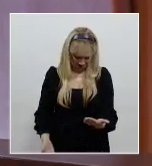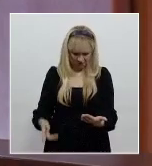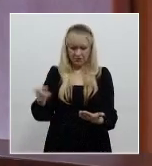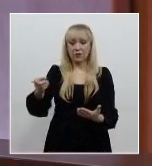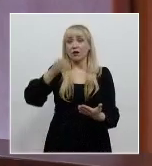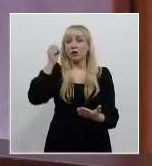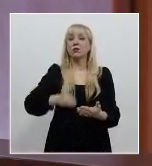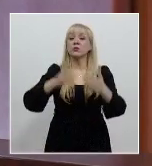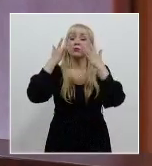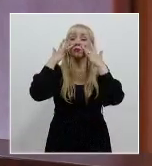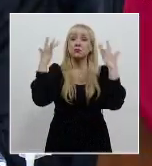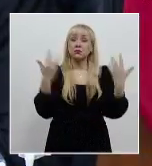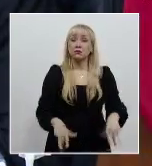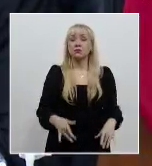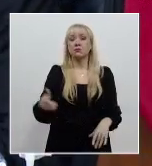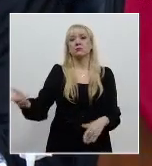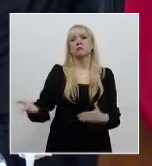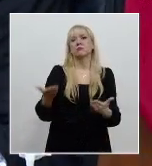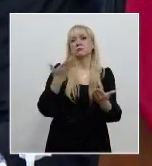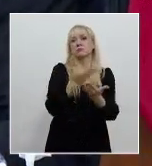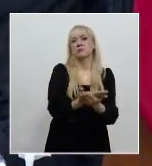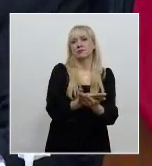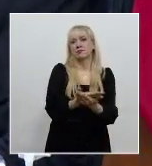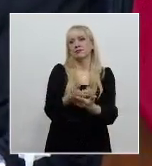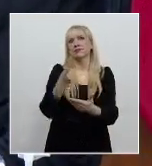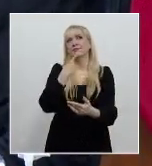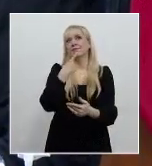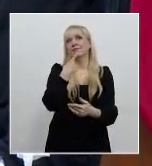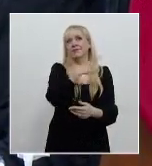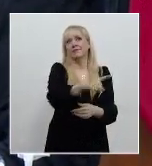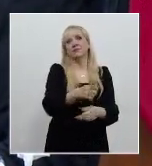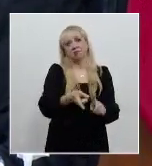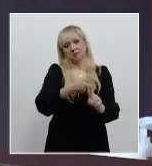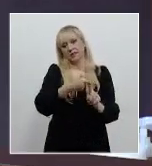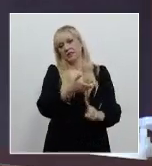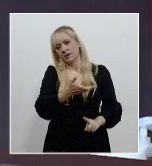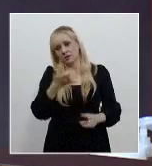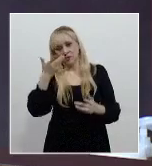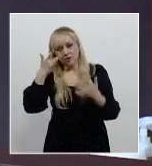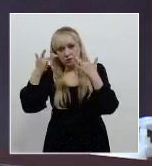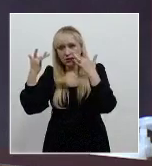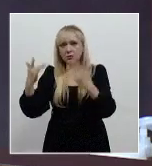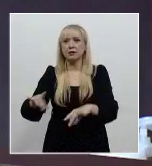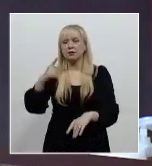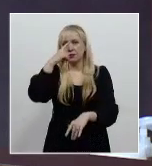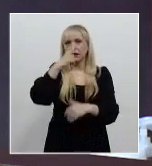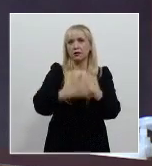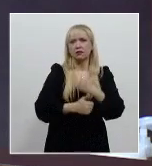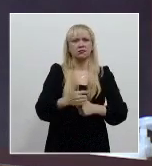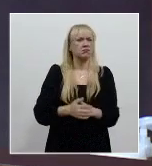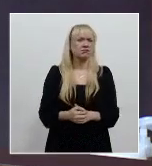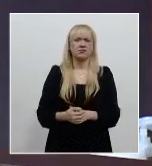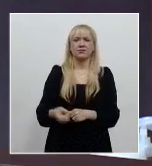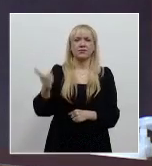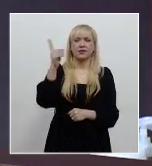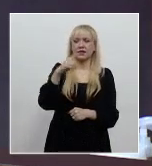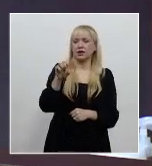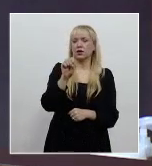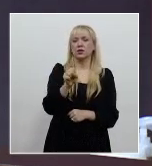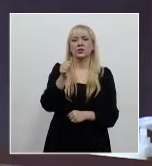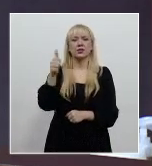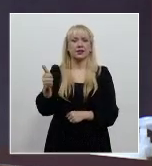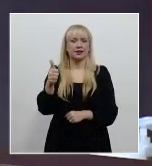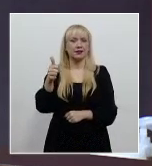sus cargos, como lo solicitaron los partidos que interpusieron las demandas. En recurso de apelación